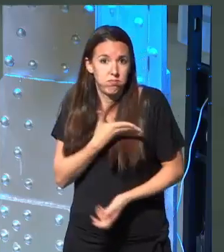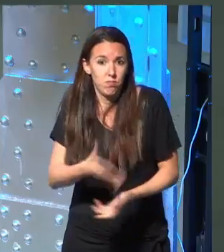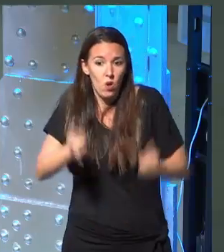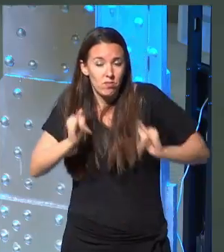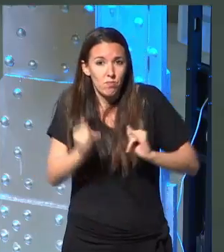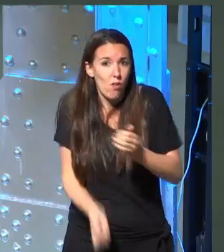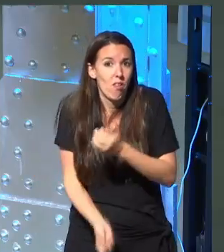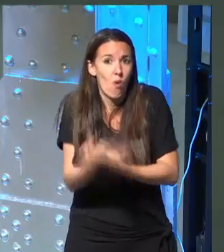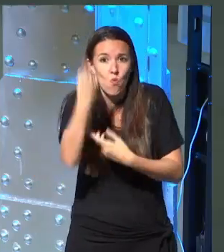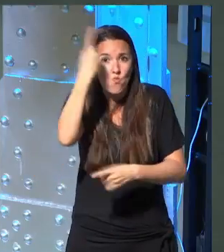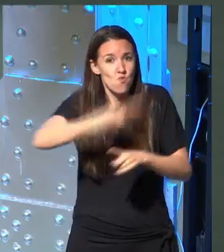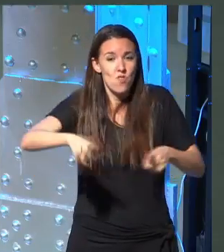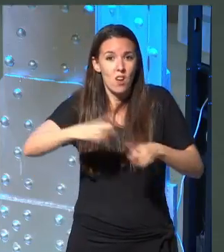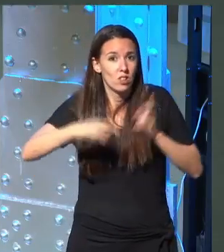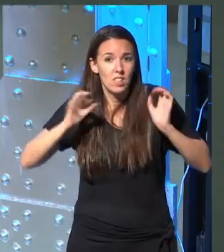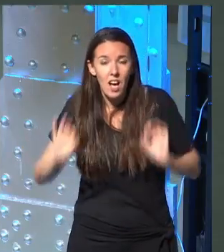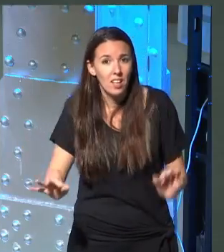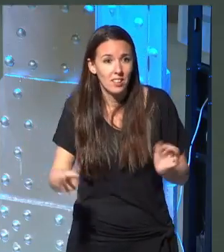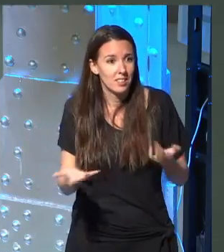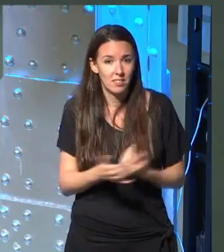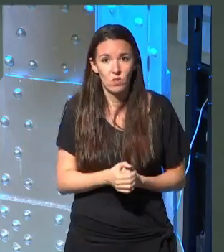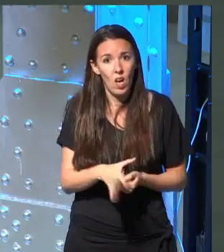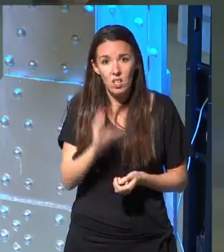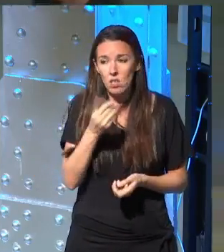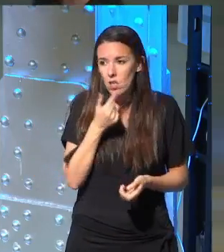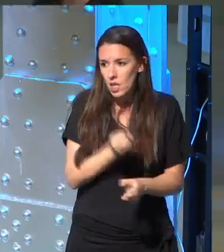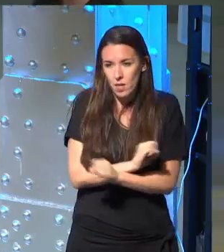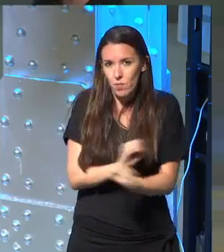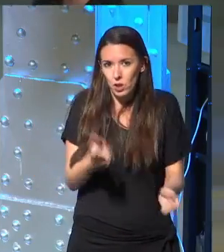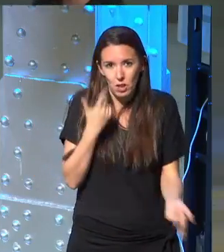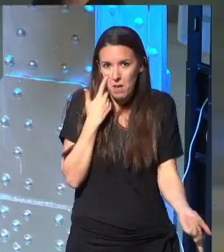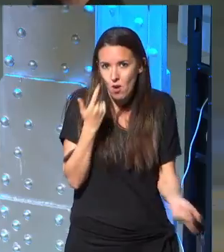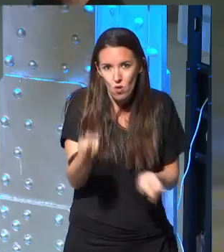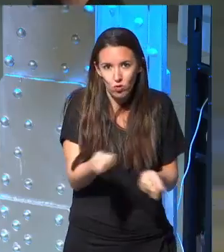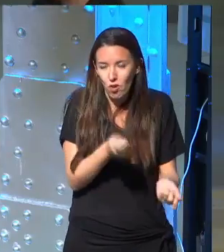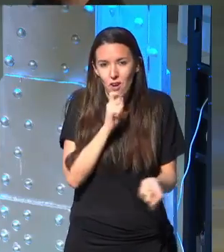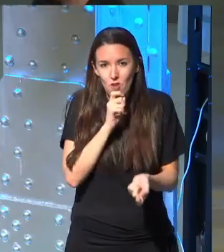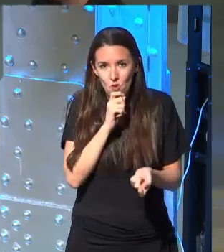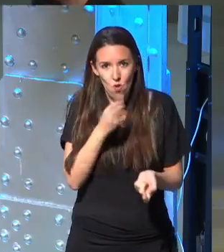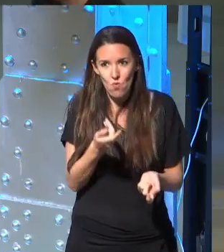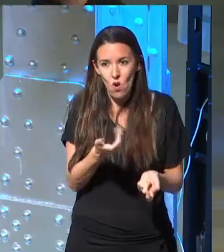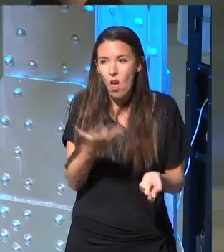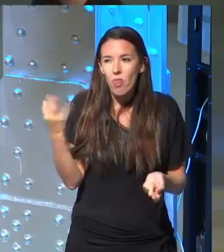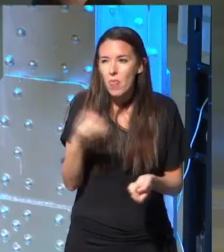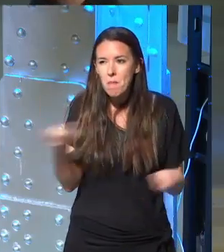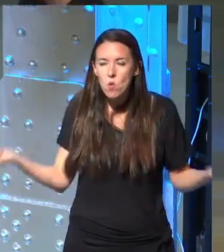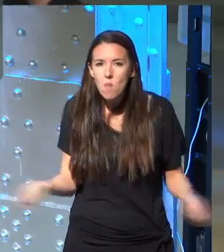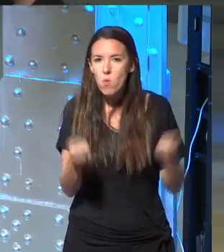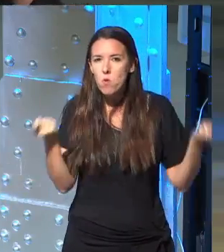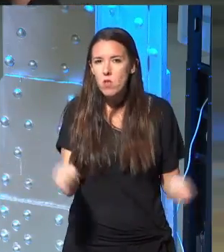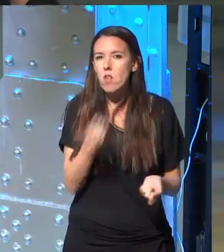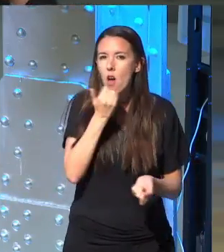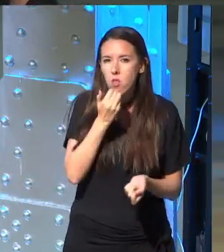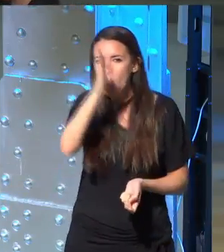divertirse, por crear una cosa... Ay, eso sí. No se comprende. Es que era imposible controlar. Tiene que haber una campaña detrás, si no, ¿por qué? Iba a estar este tío creando